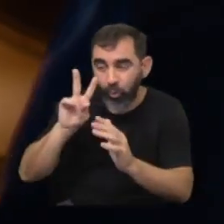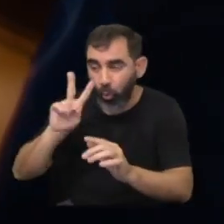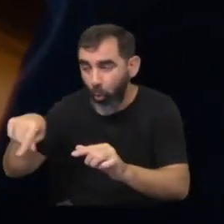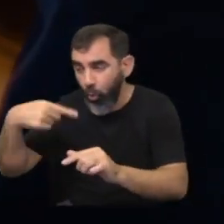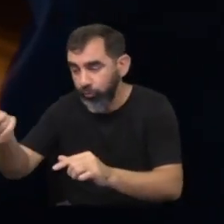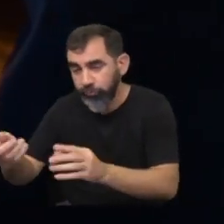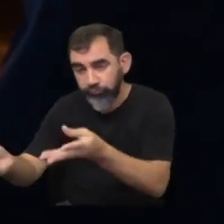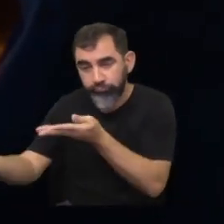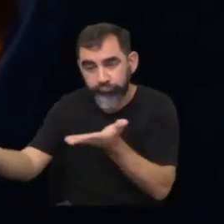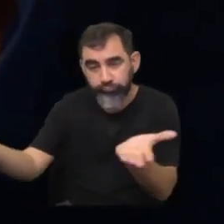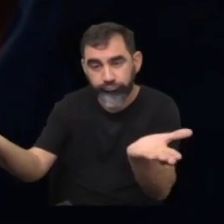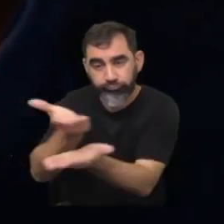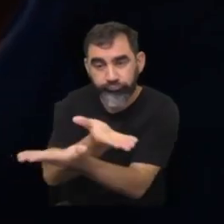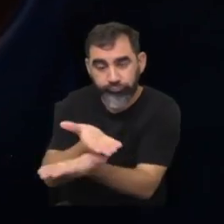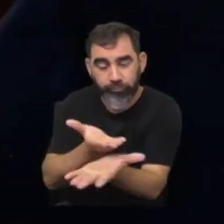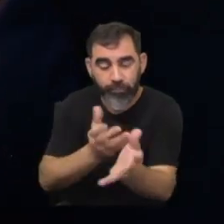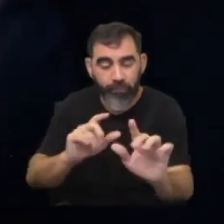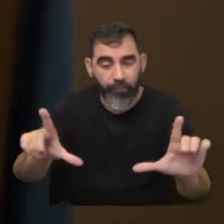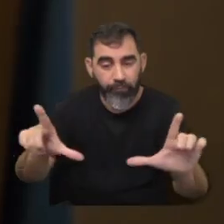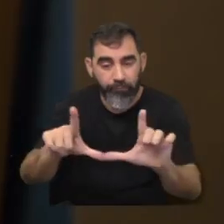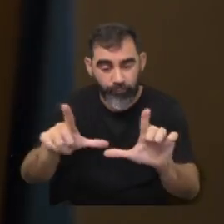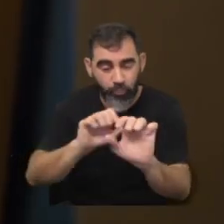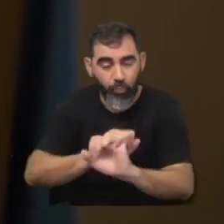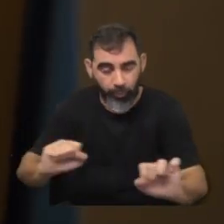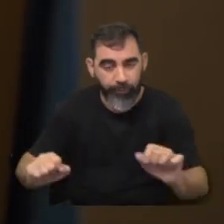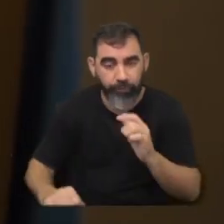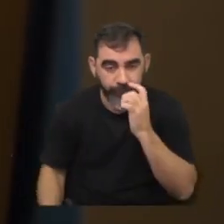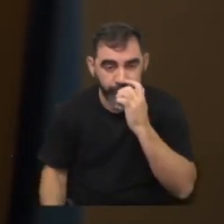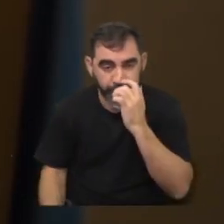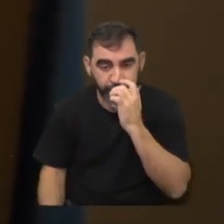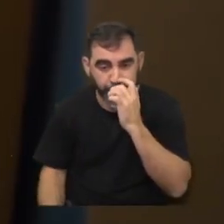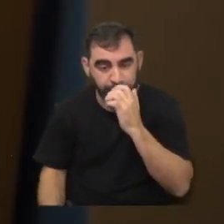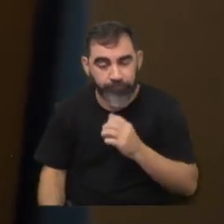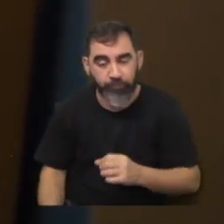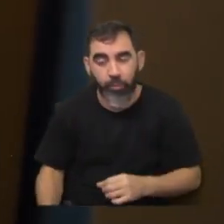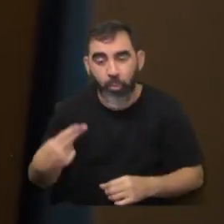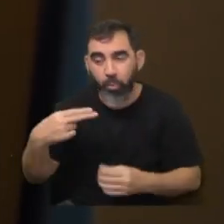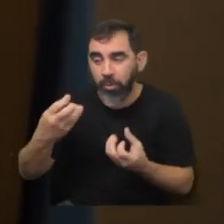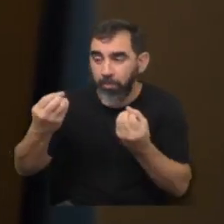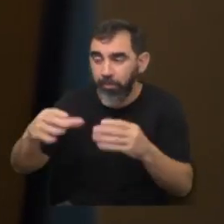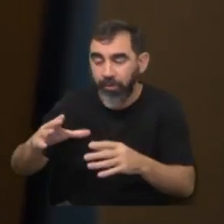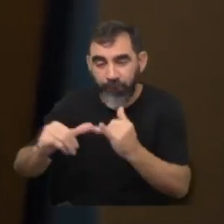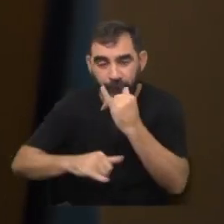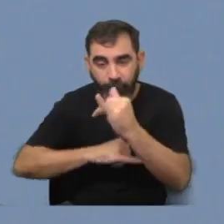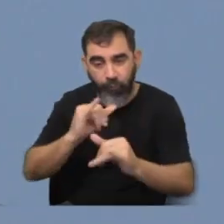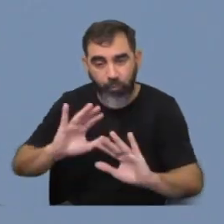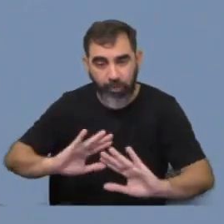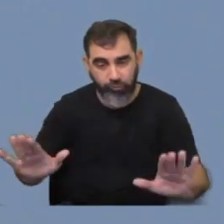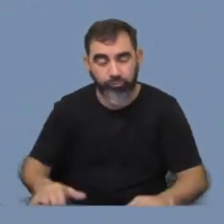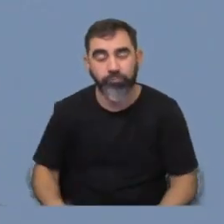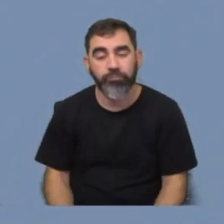pueden intercambiar todas las páginas sinópticas y el piloto nunca pierde la información de los sistemas.